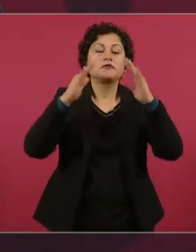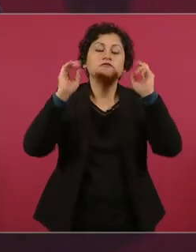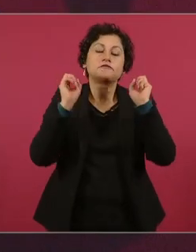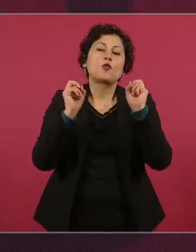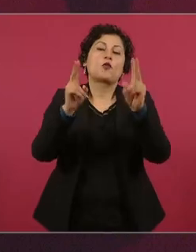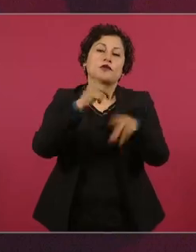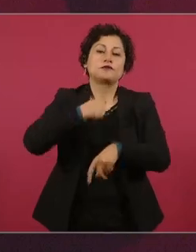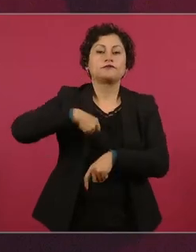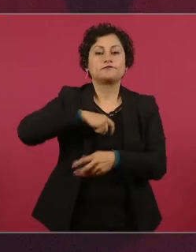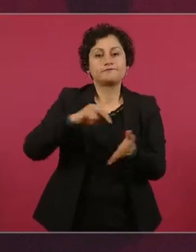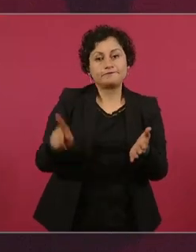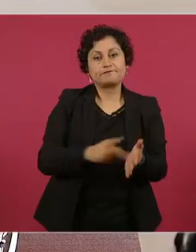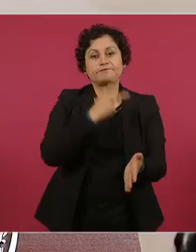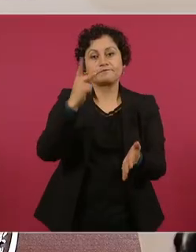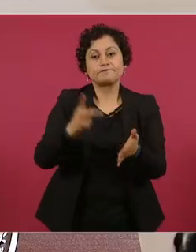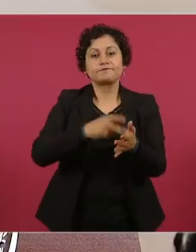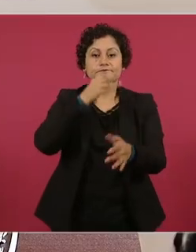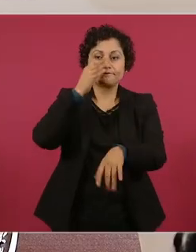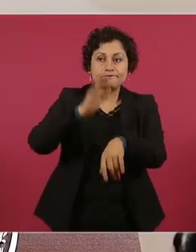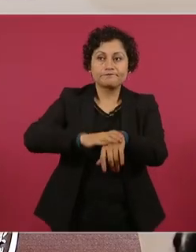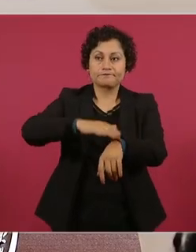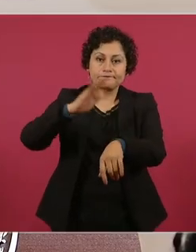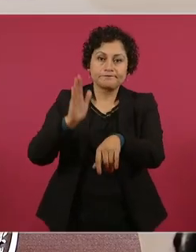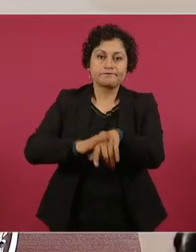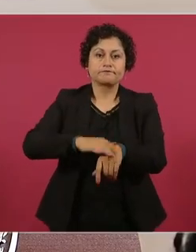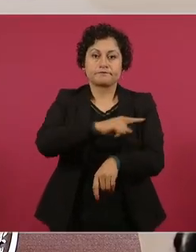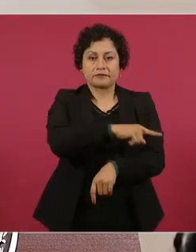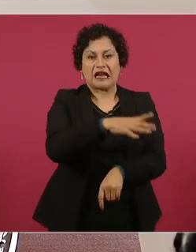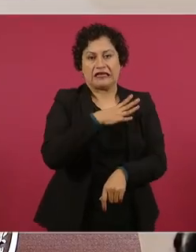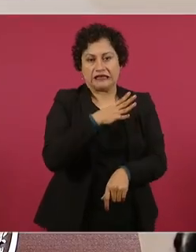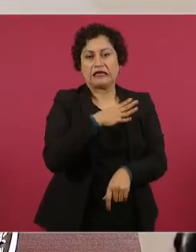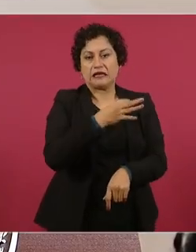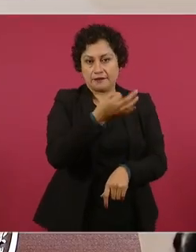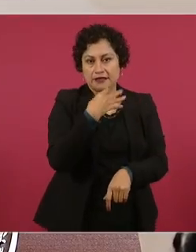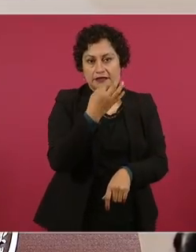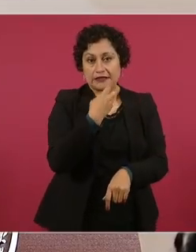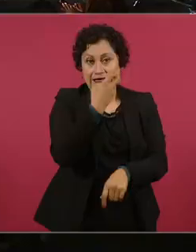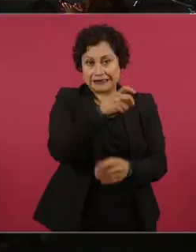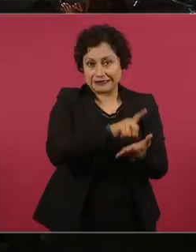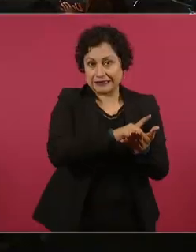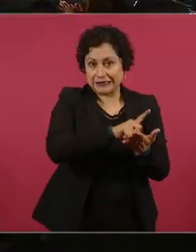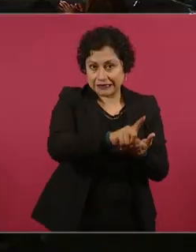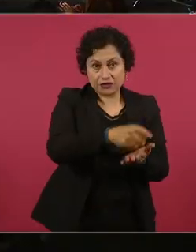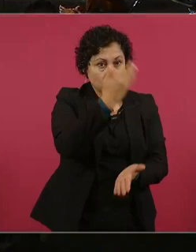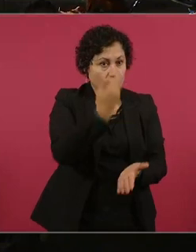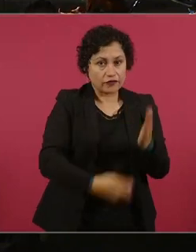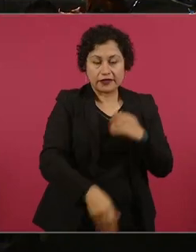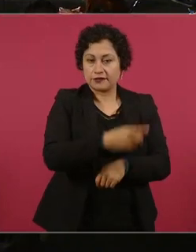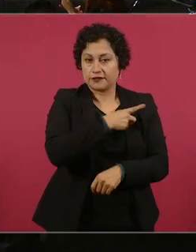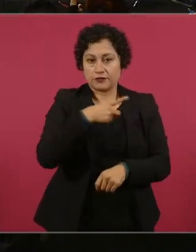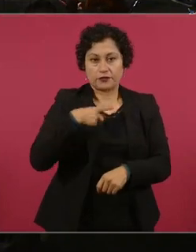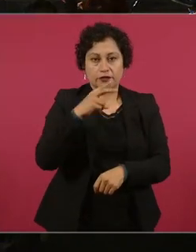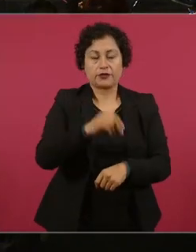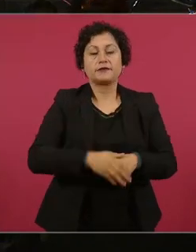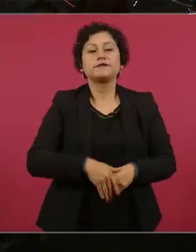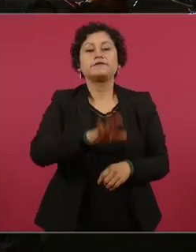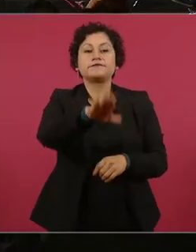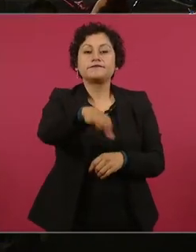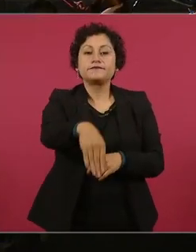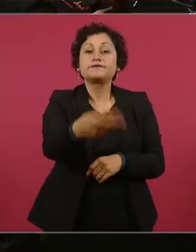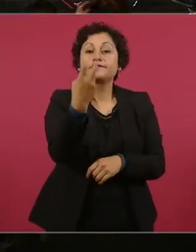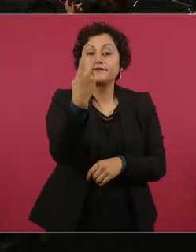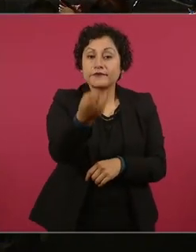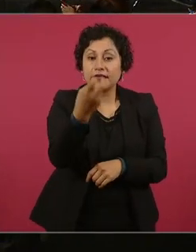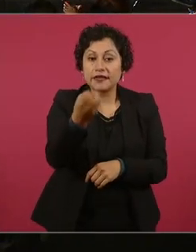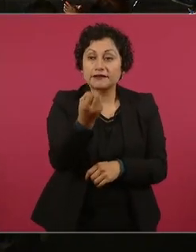Tiene que haber medicinas, no tienen por qué faltar las medicinas, es un derecho. Hablando de eso precisamente, la mejor vacuna, nos han